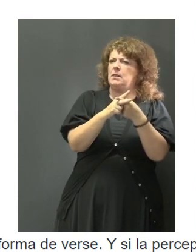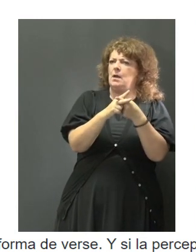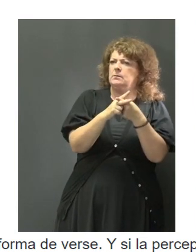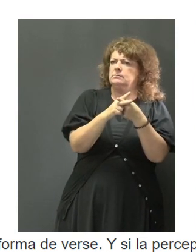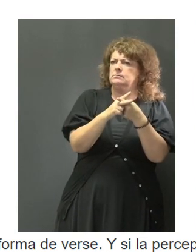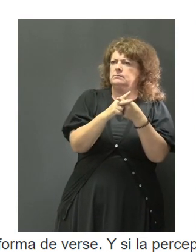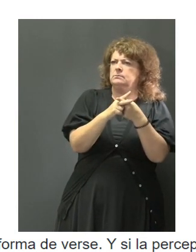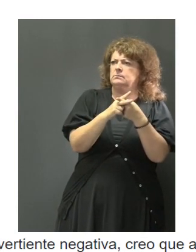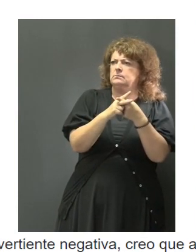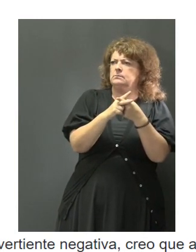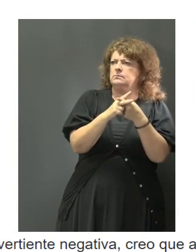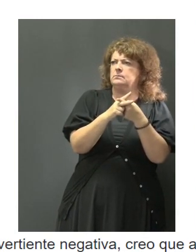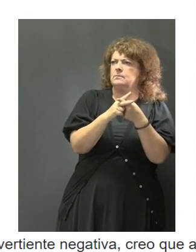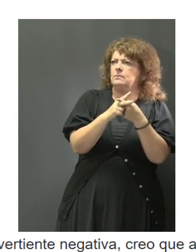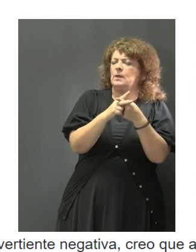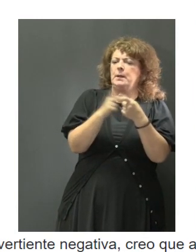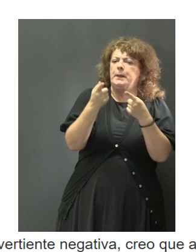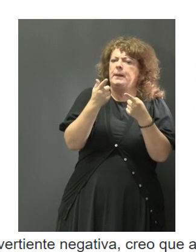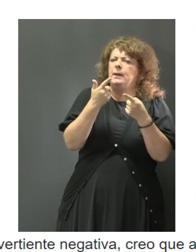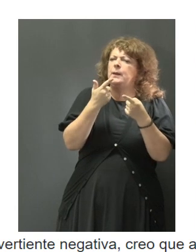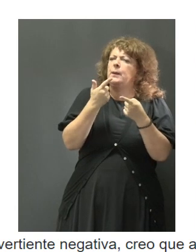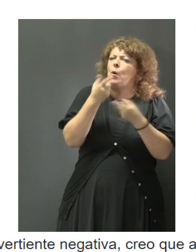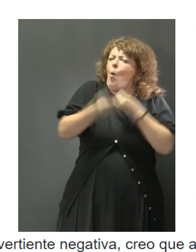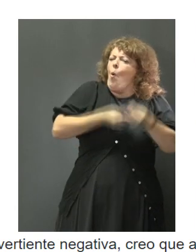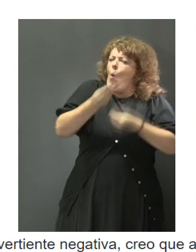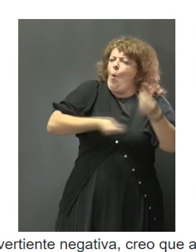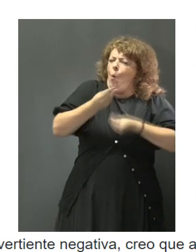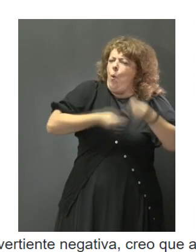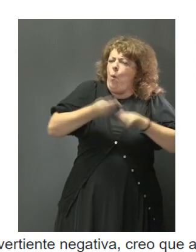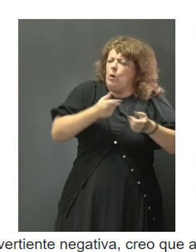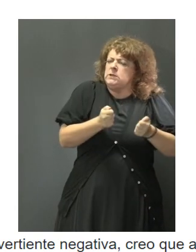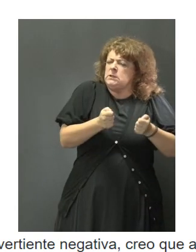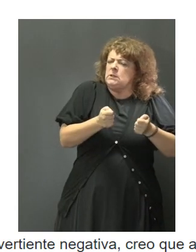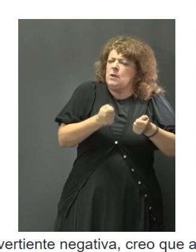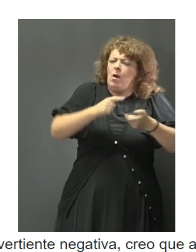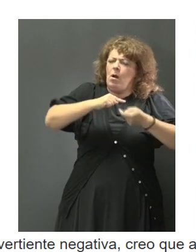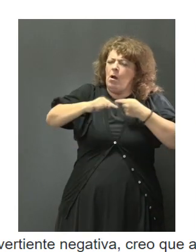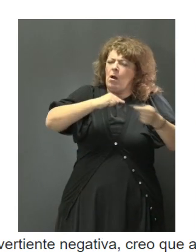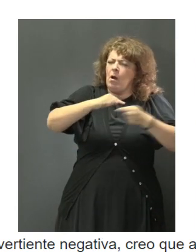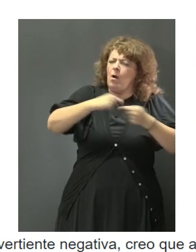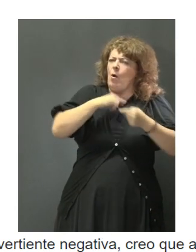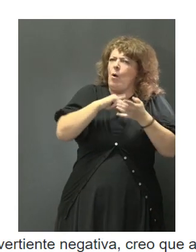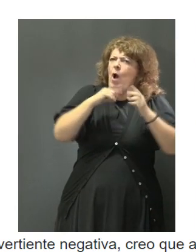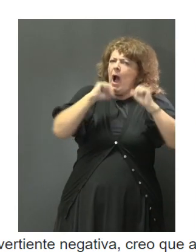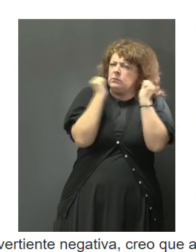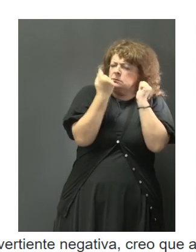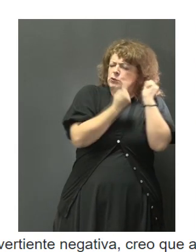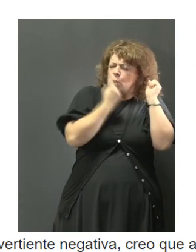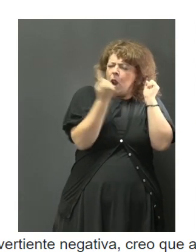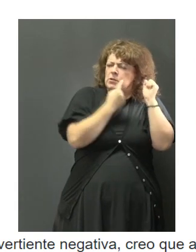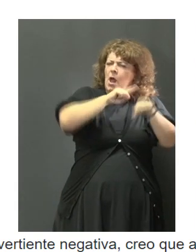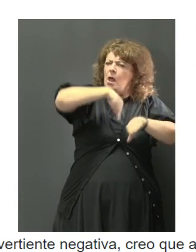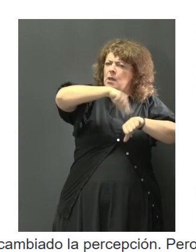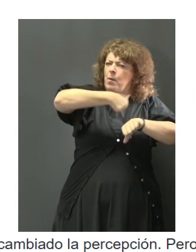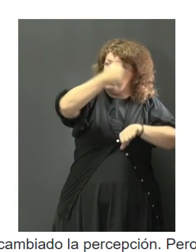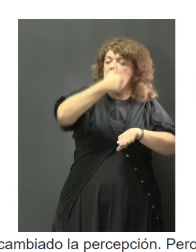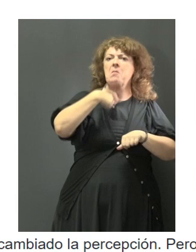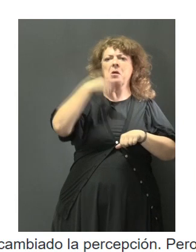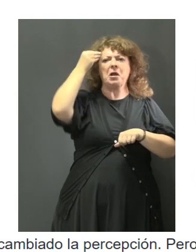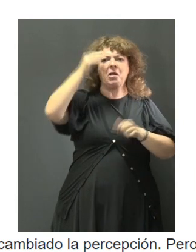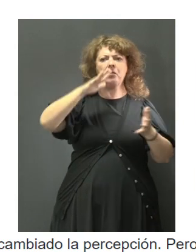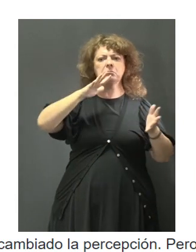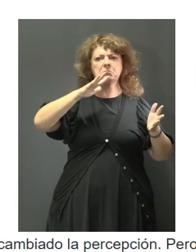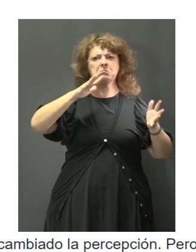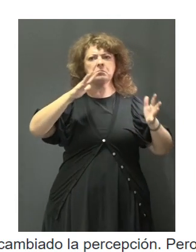que se sobreusaba, podía provocar ese aislamiento social del usuario. Y creo que eso ha ido